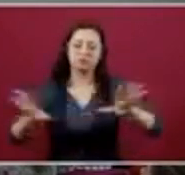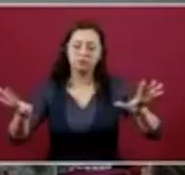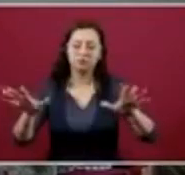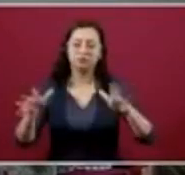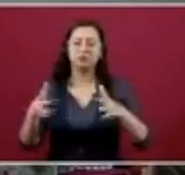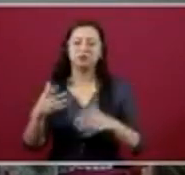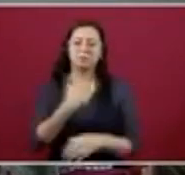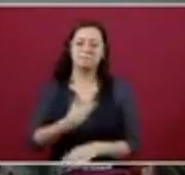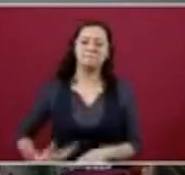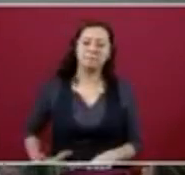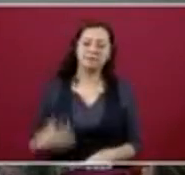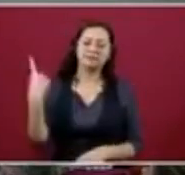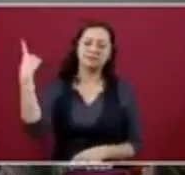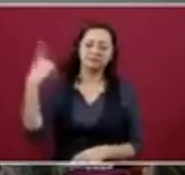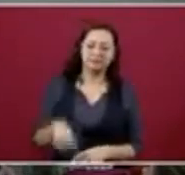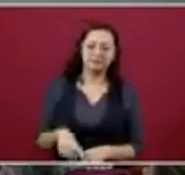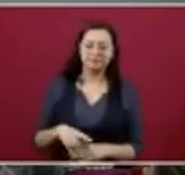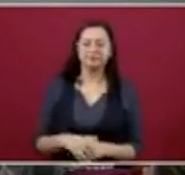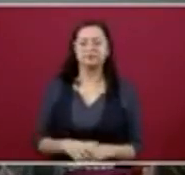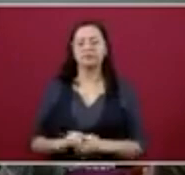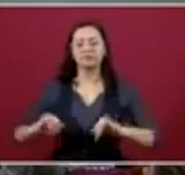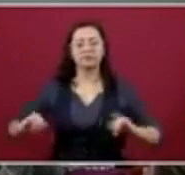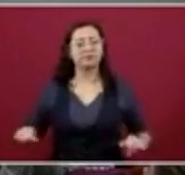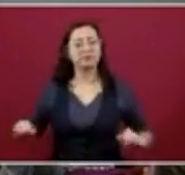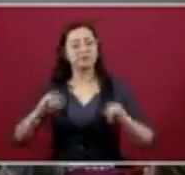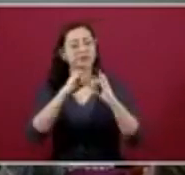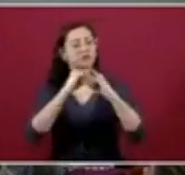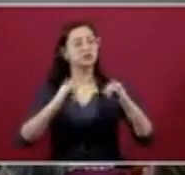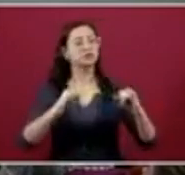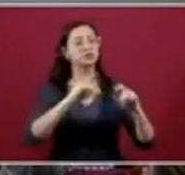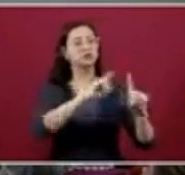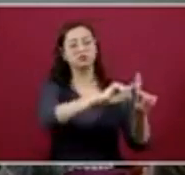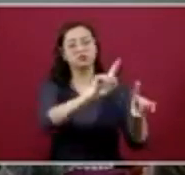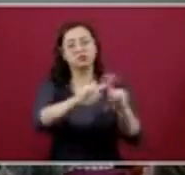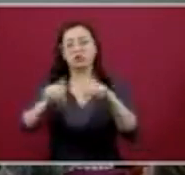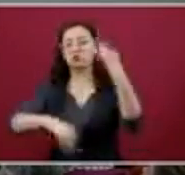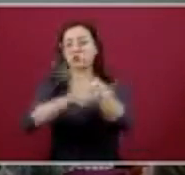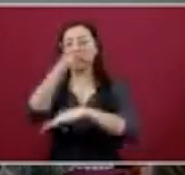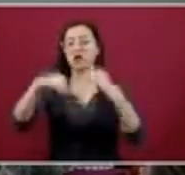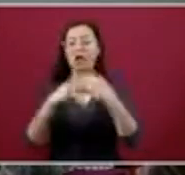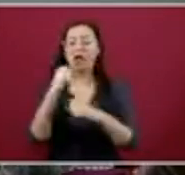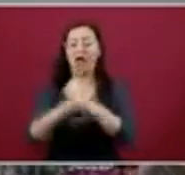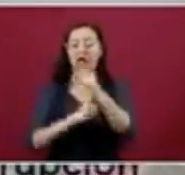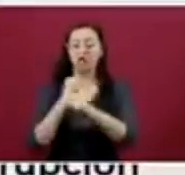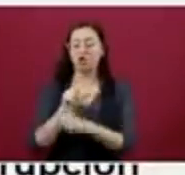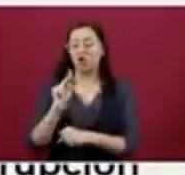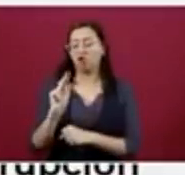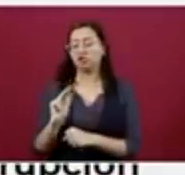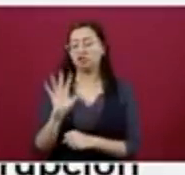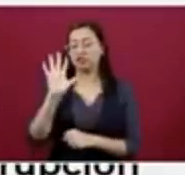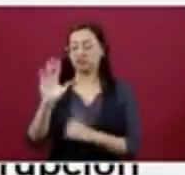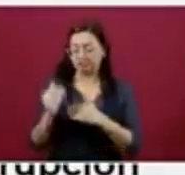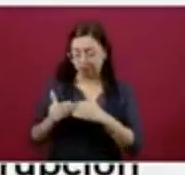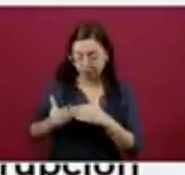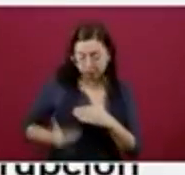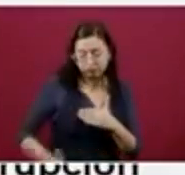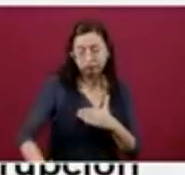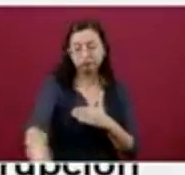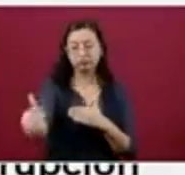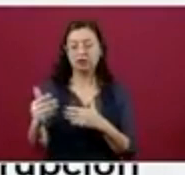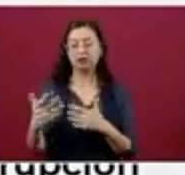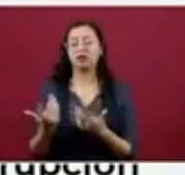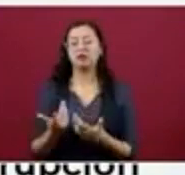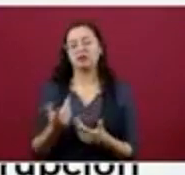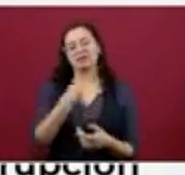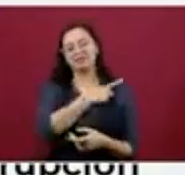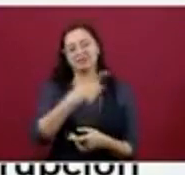por parte del presidente a todas las instituciones a que la información del 85 para acá se entregue directamente